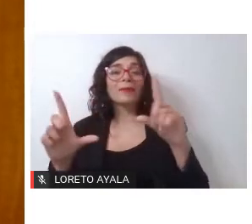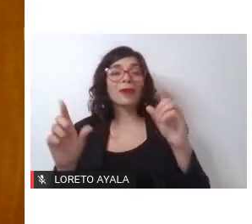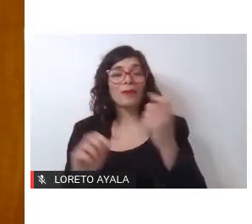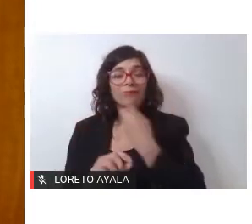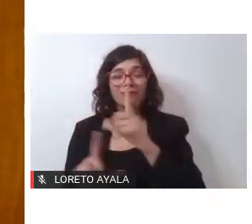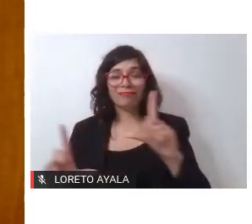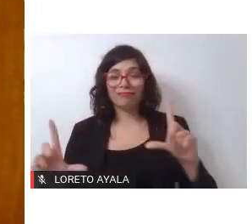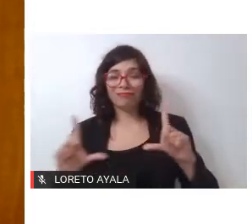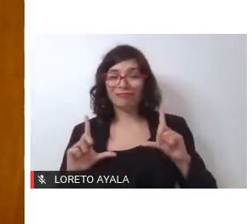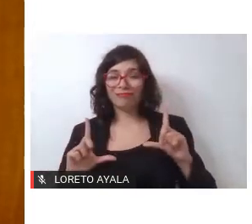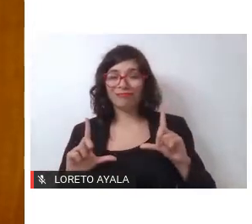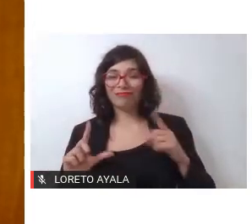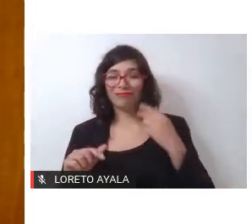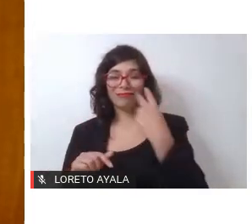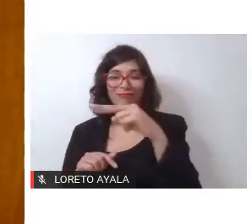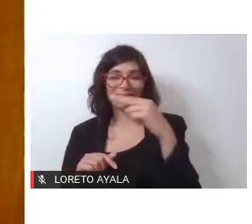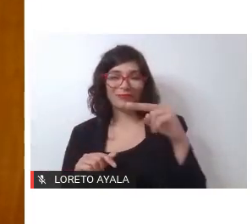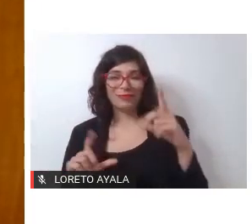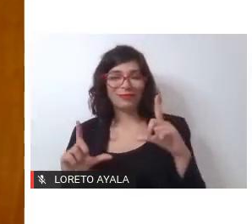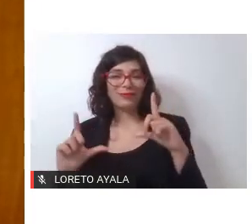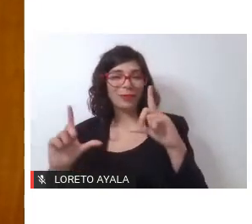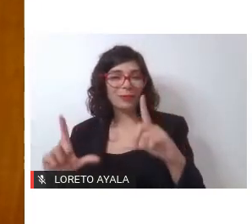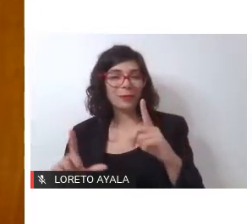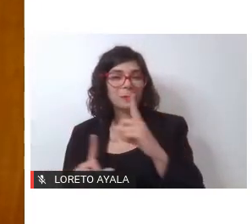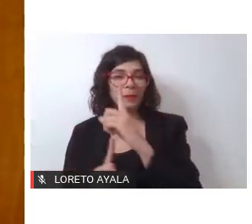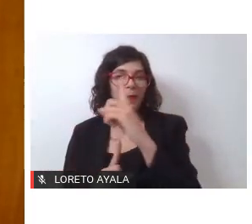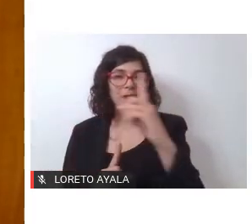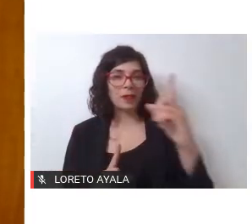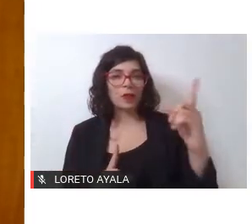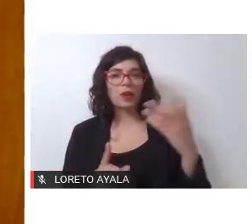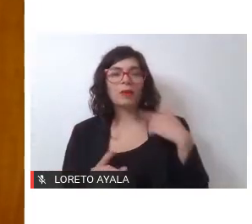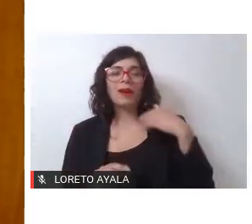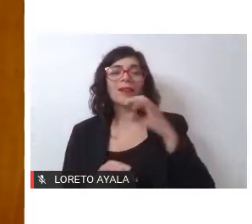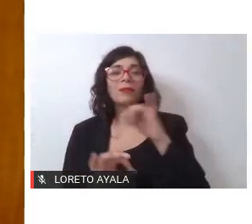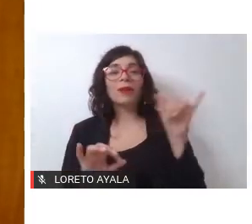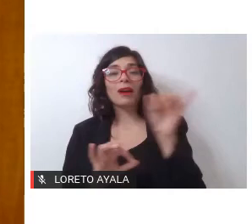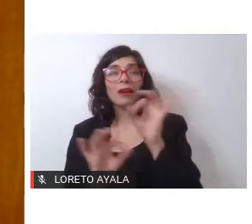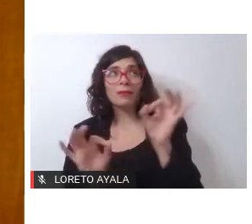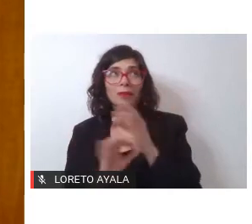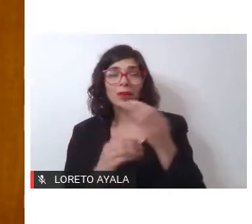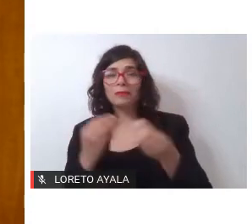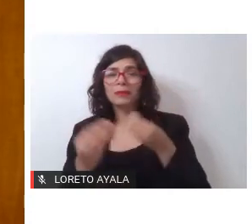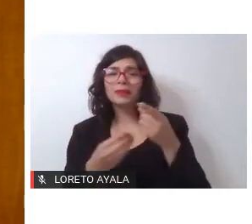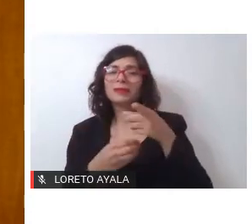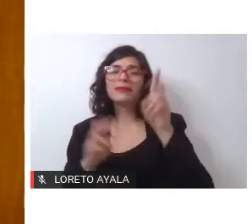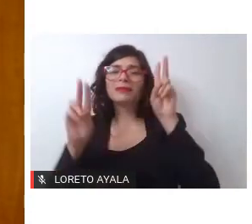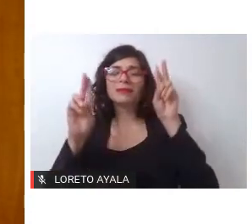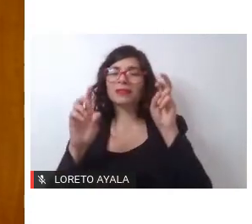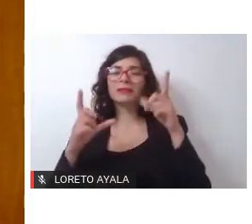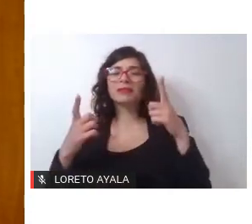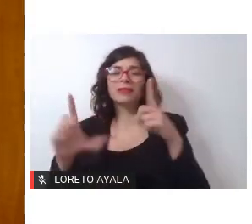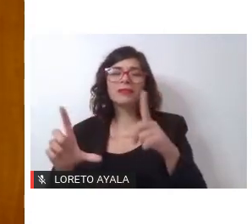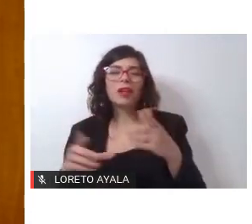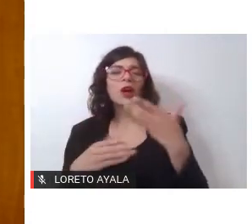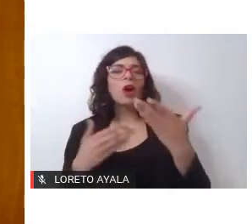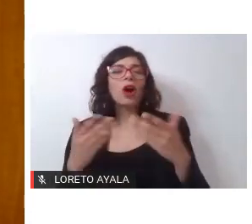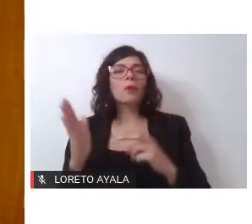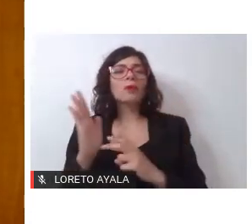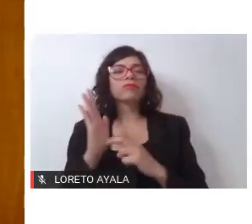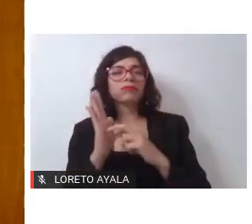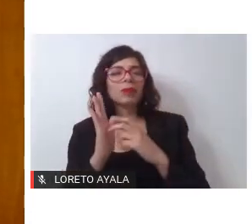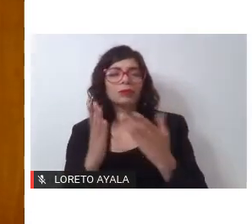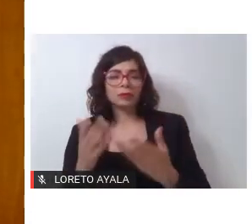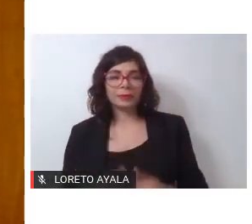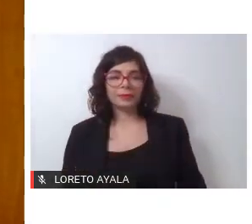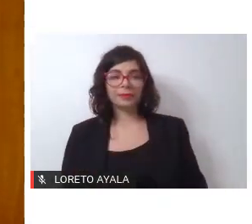Mauricio Solano para que nos pueda contar también cómo va el tema de los certificados y en qué etapa estamos. Hoy día es